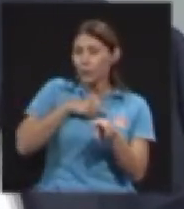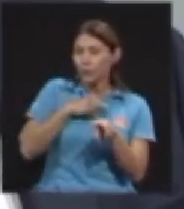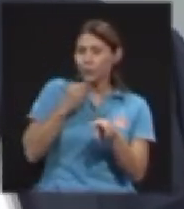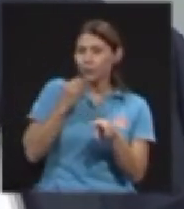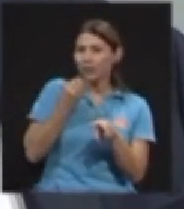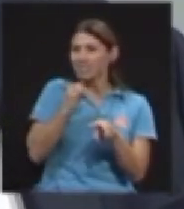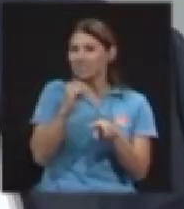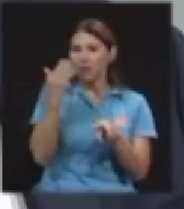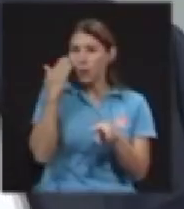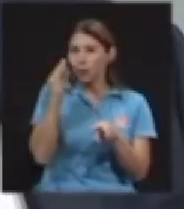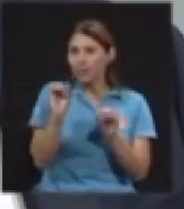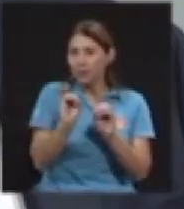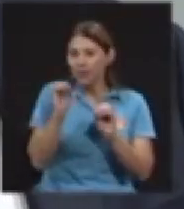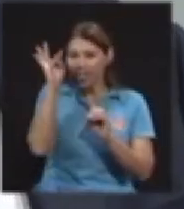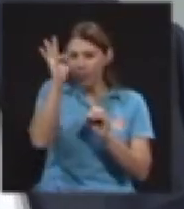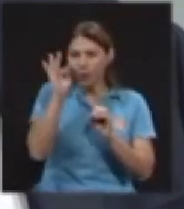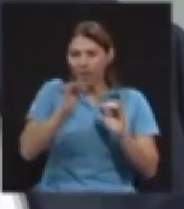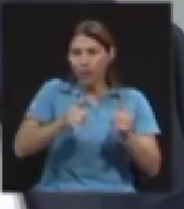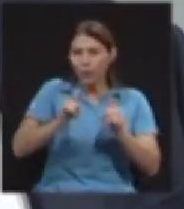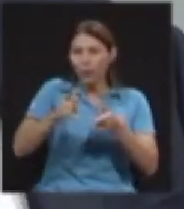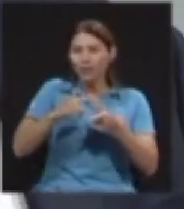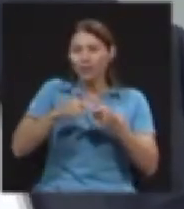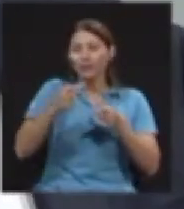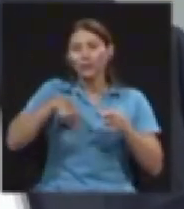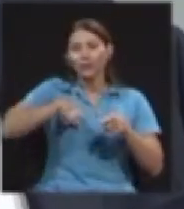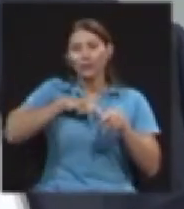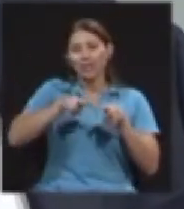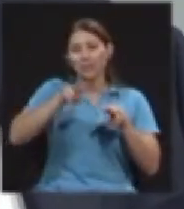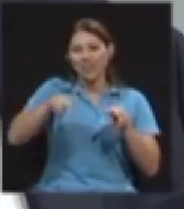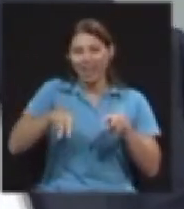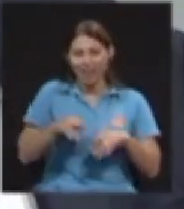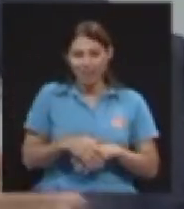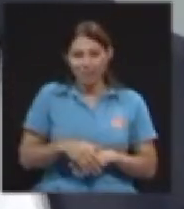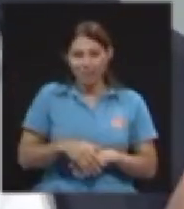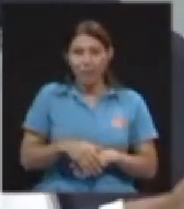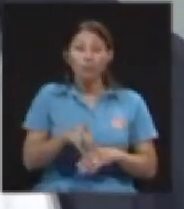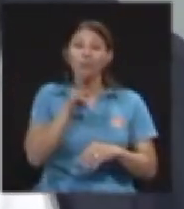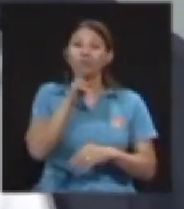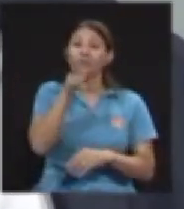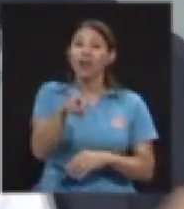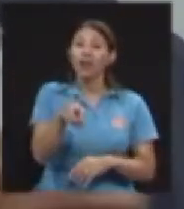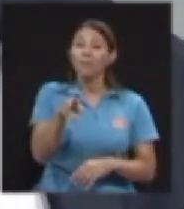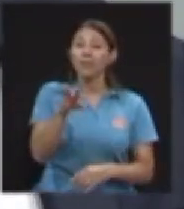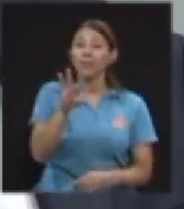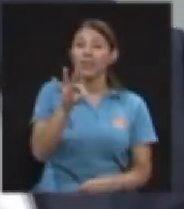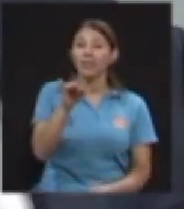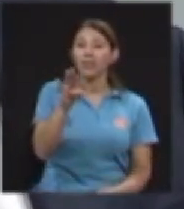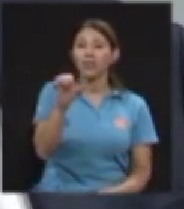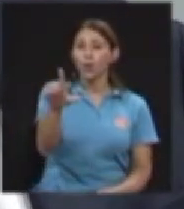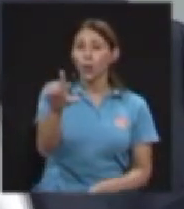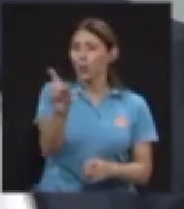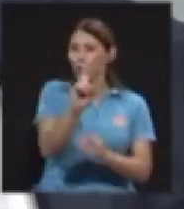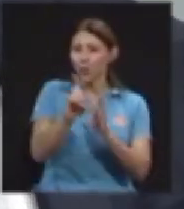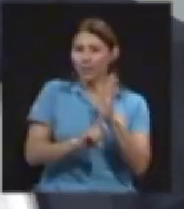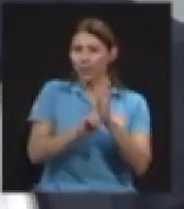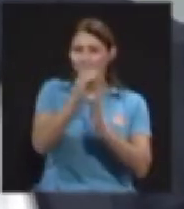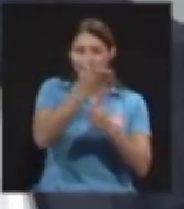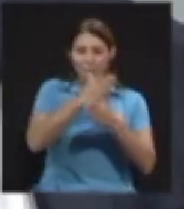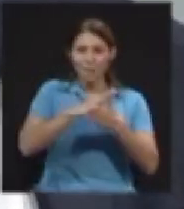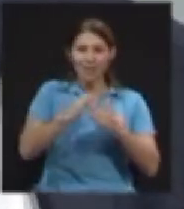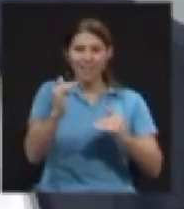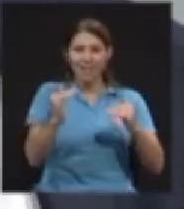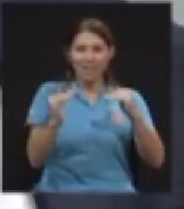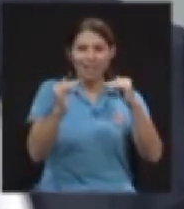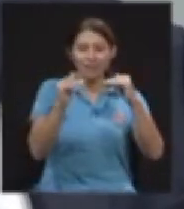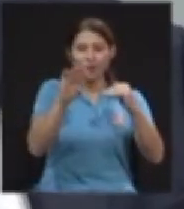en desventaja. Bueno, Tirol realmente no desarrolla esa parte tradicional del equilibrio de Nash, sino que incorpora